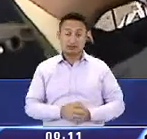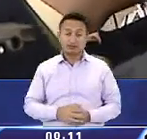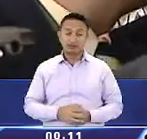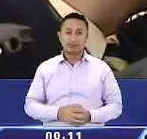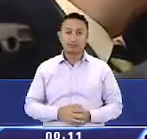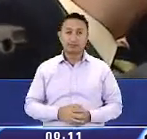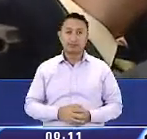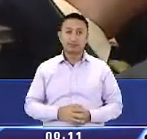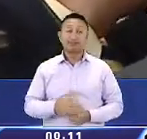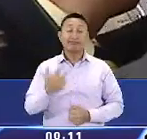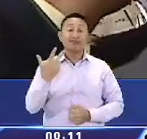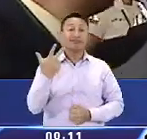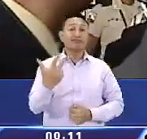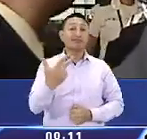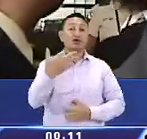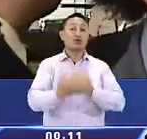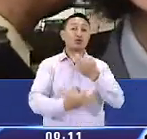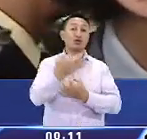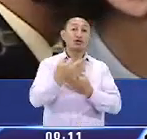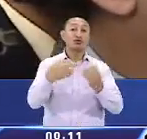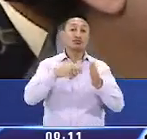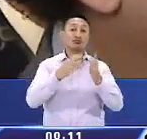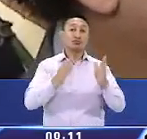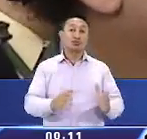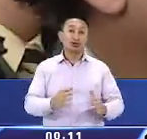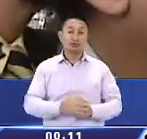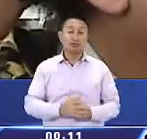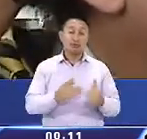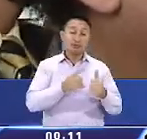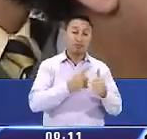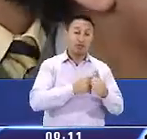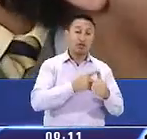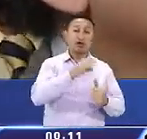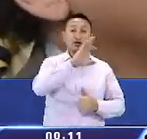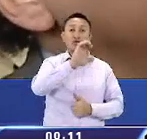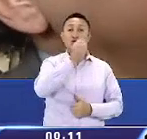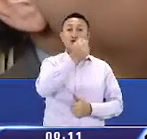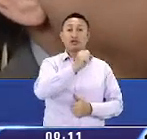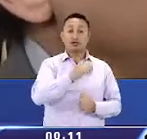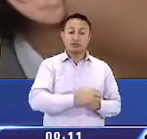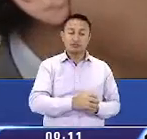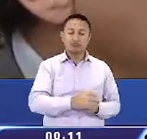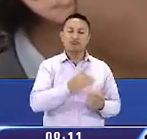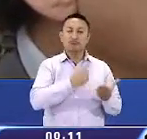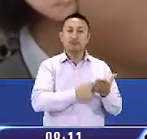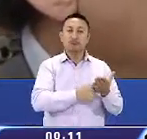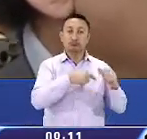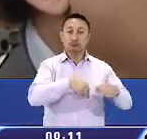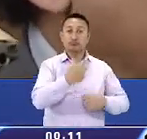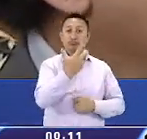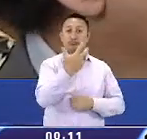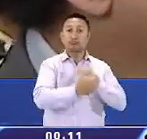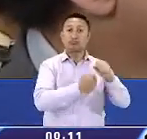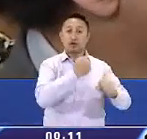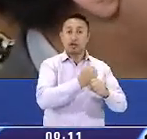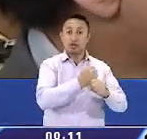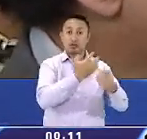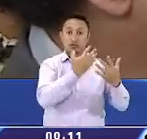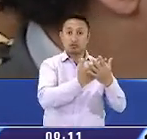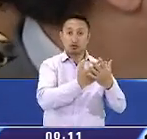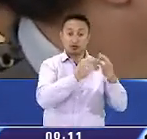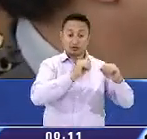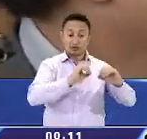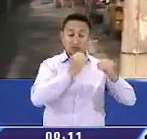sería el tercer juicio que enfrenta el excontralor el primero fue el caso las torres que determinó una sentencia de 13 años por el delito de